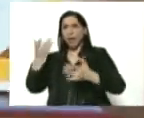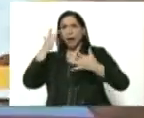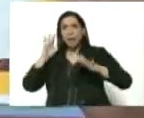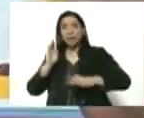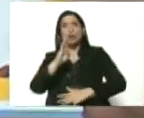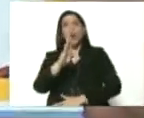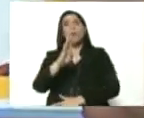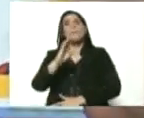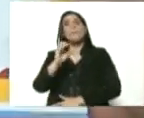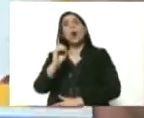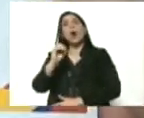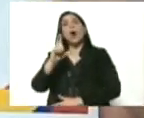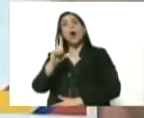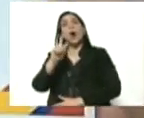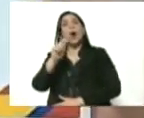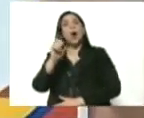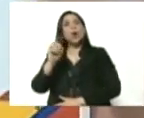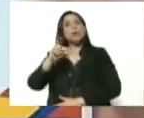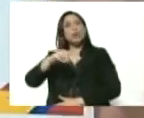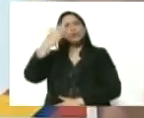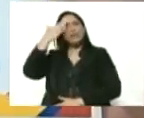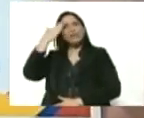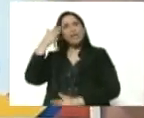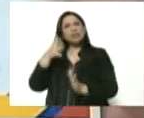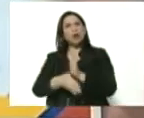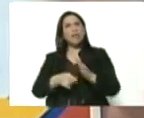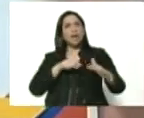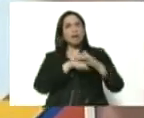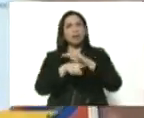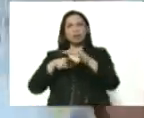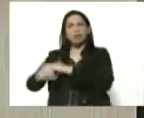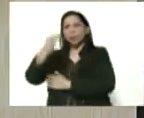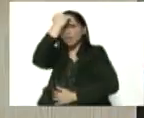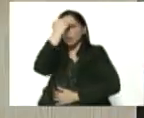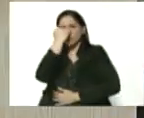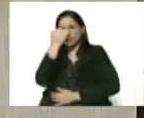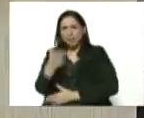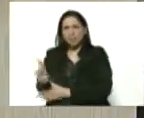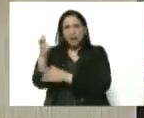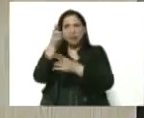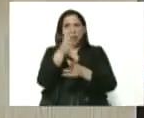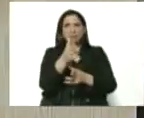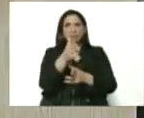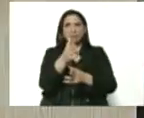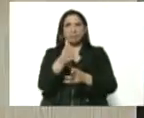sabía de esta incursión terrorista armada?